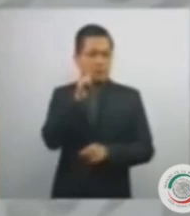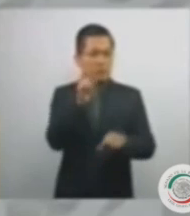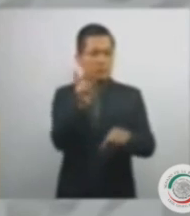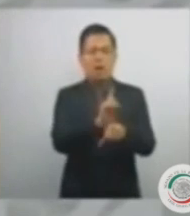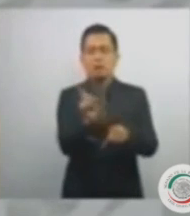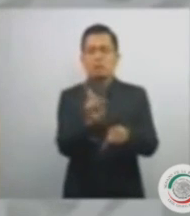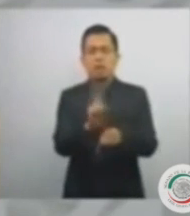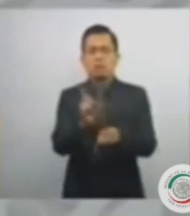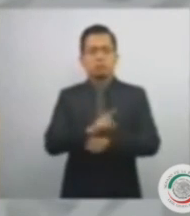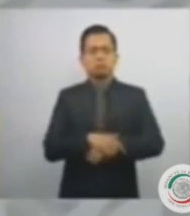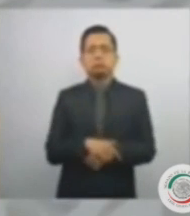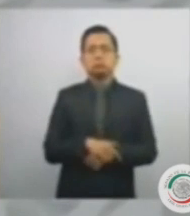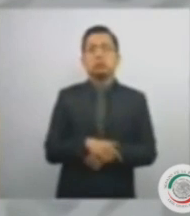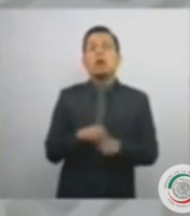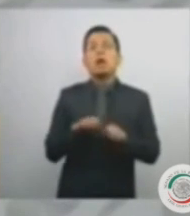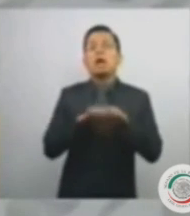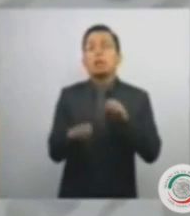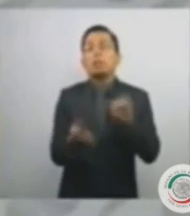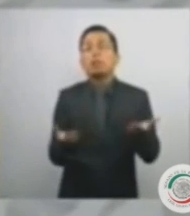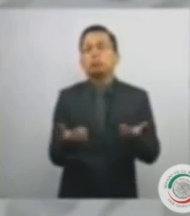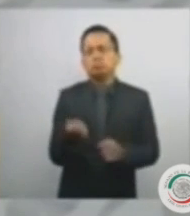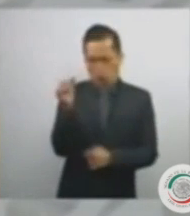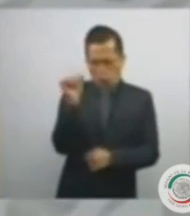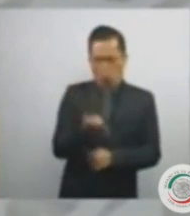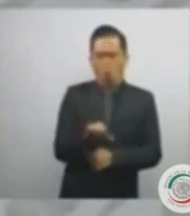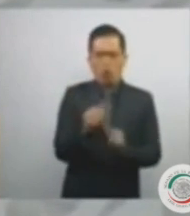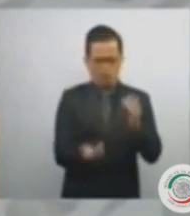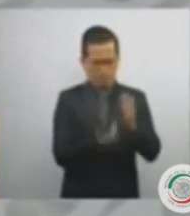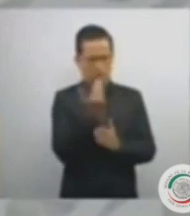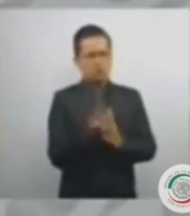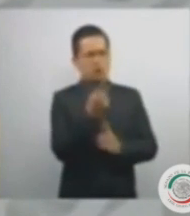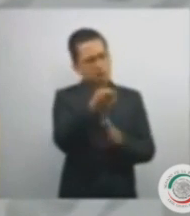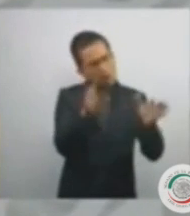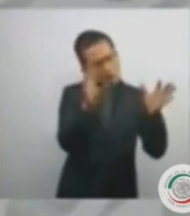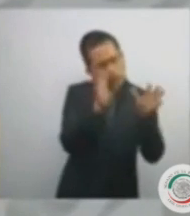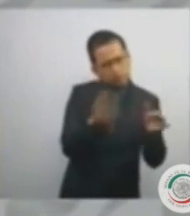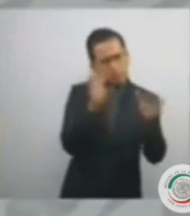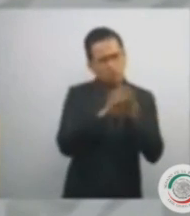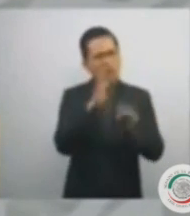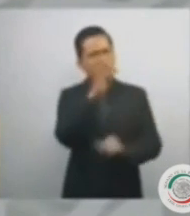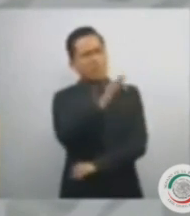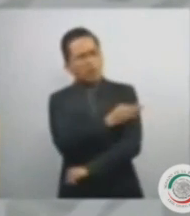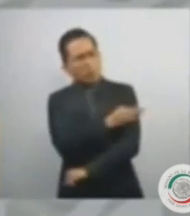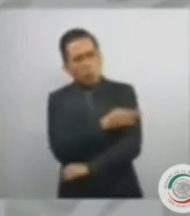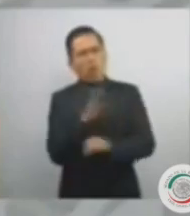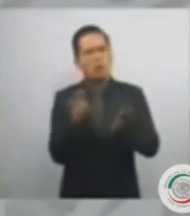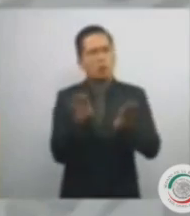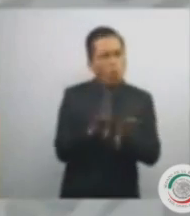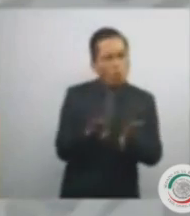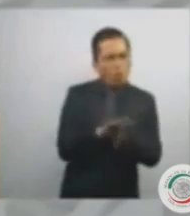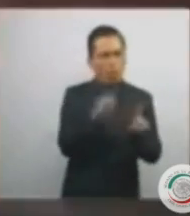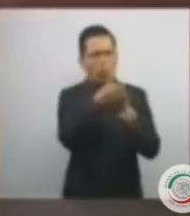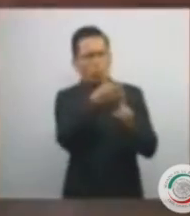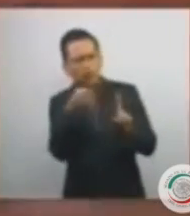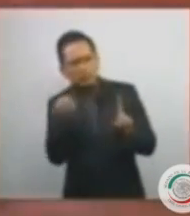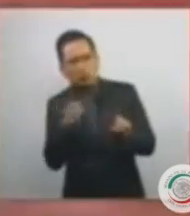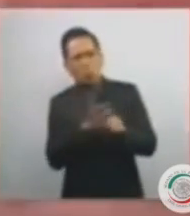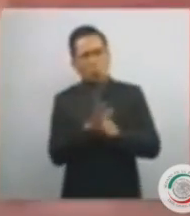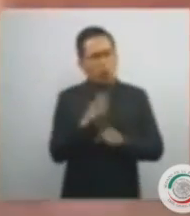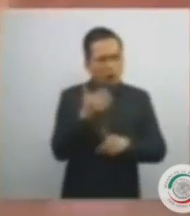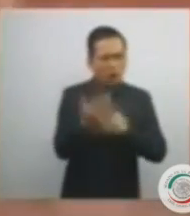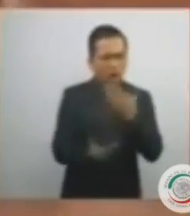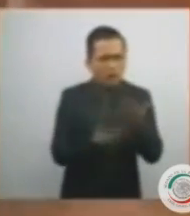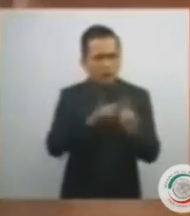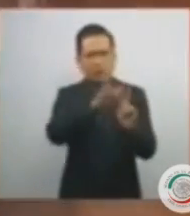la vacunación, cómo se van a construir las brigadas para la vacunación de adultos mayores en zonas remotas del país. Se